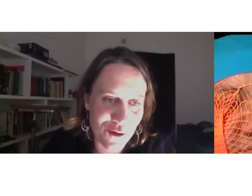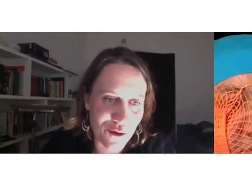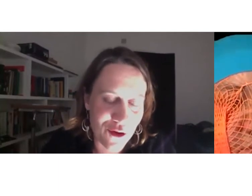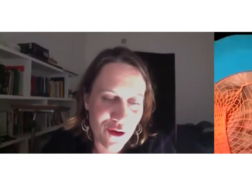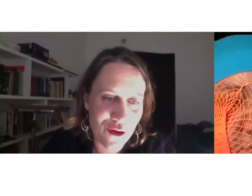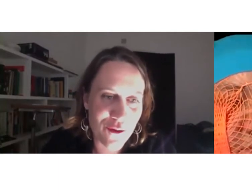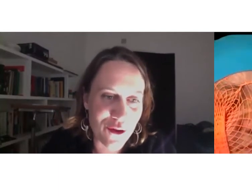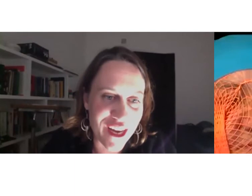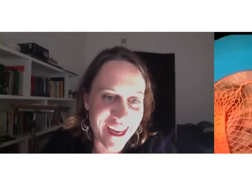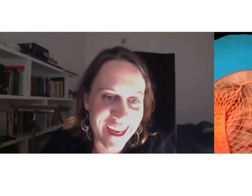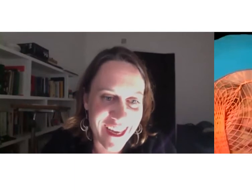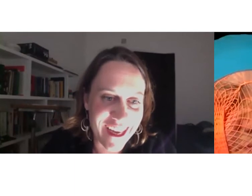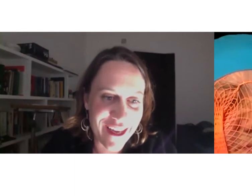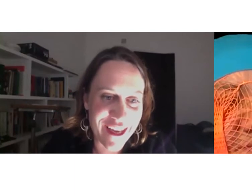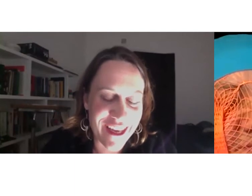como